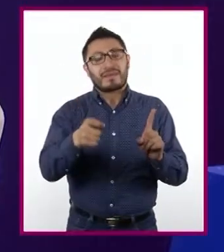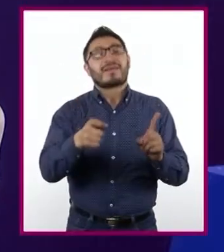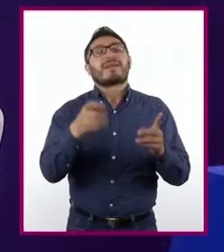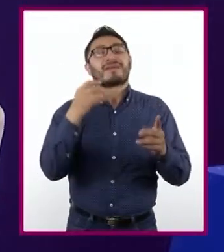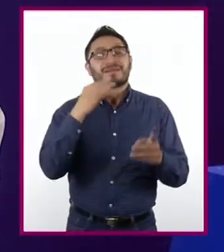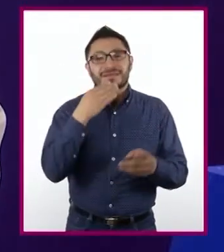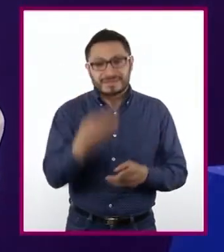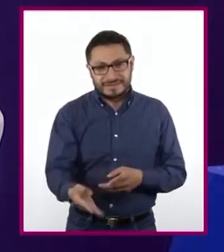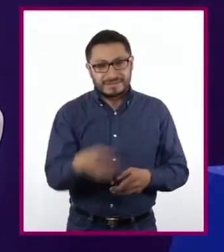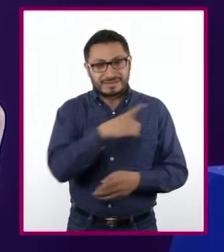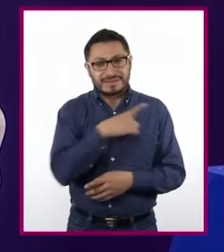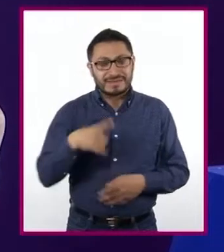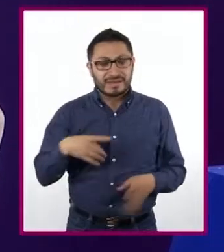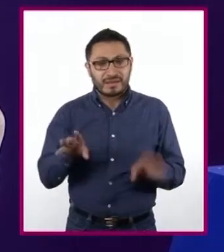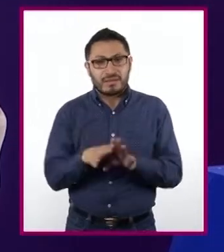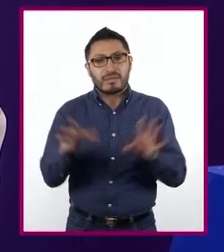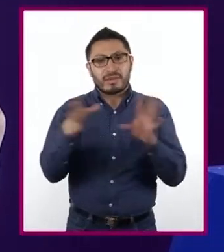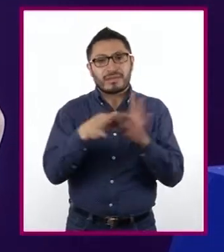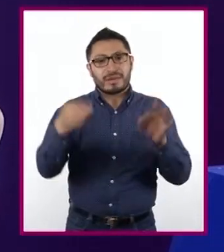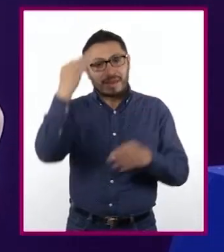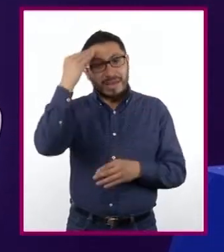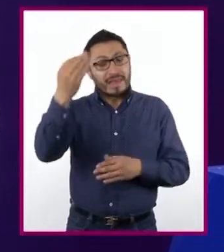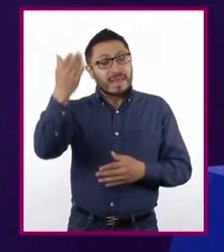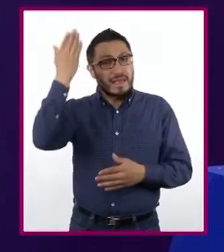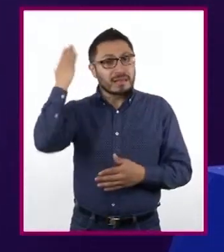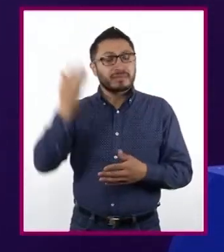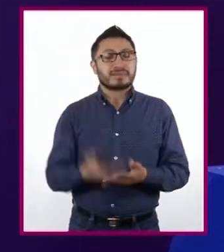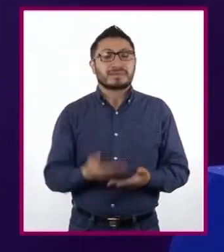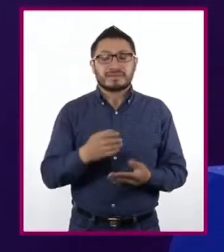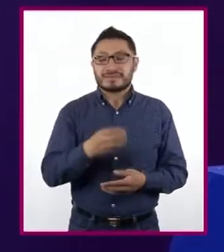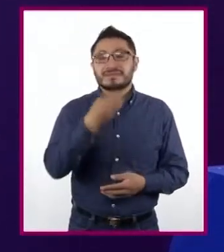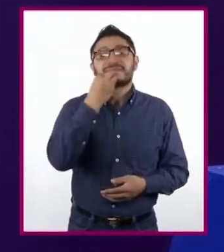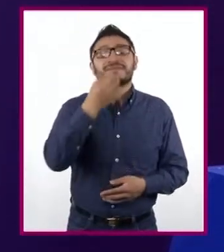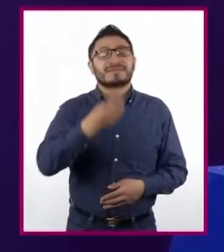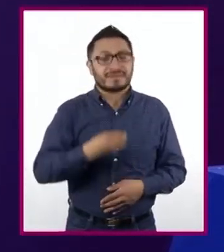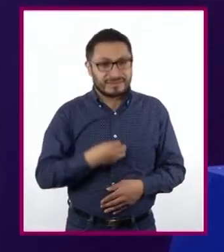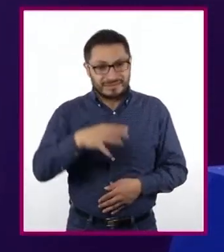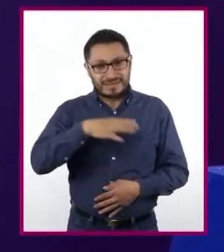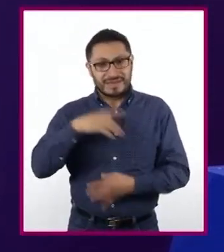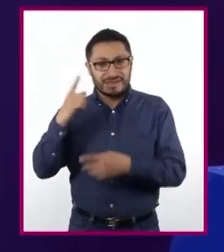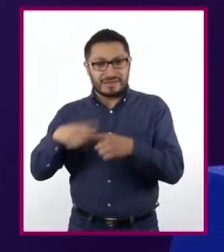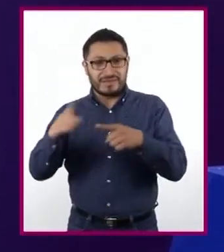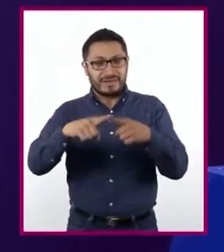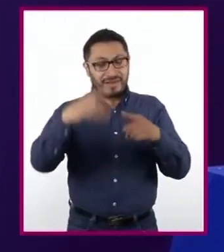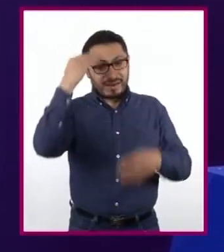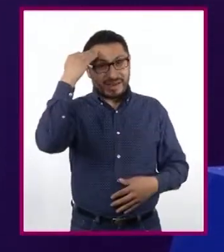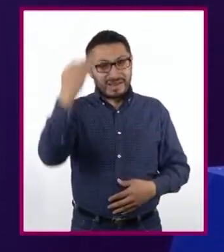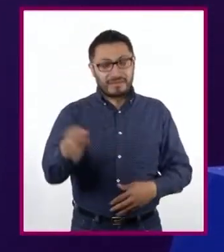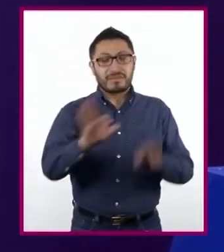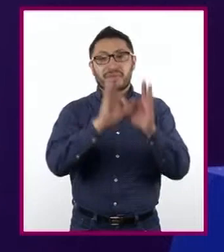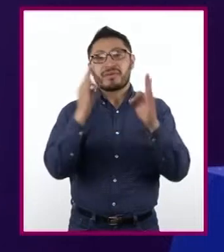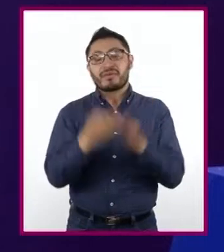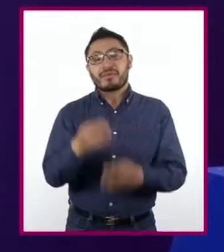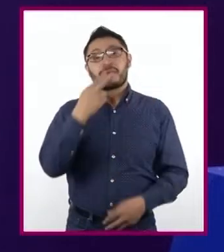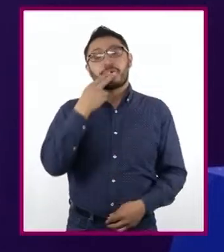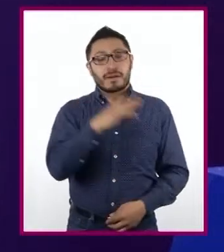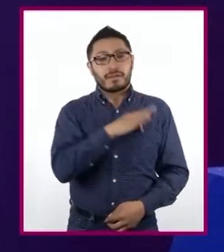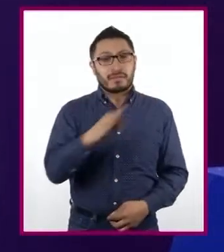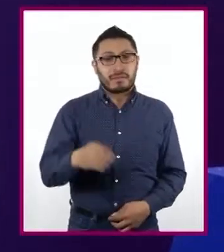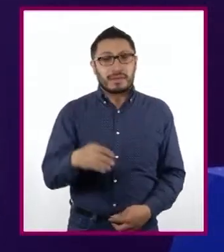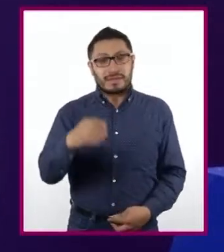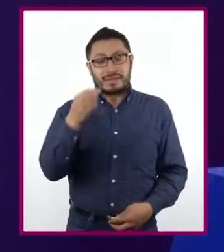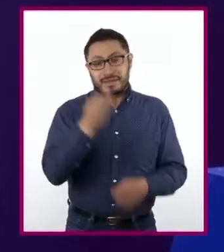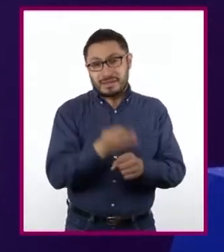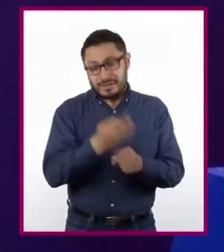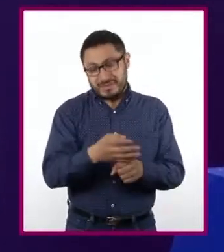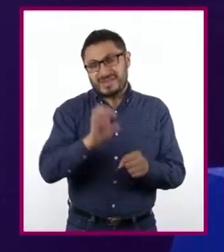efectivamente debe narrarse en tiempo pasado, aunque existen otros tiempos verbales que pueden ser utilizados en este